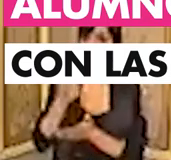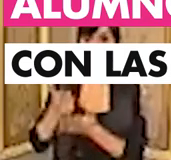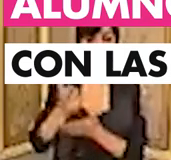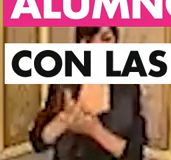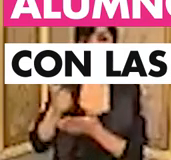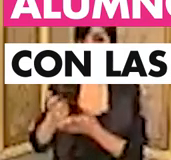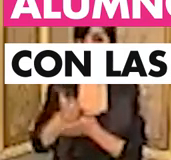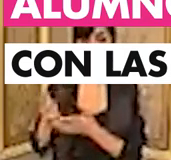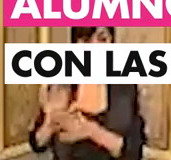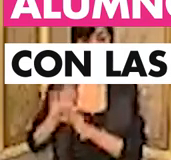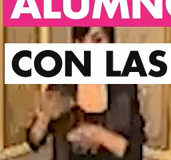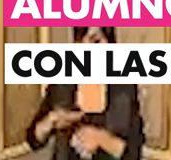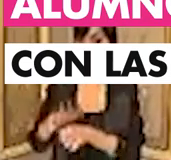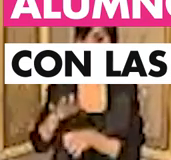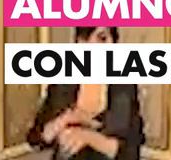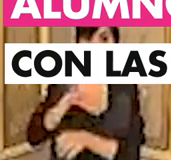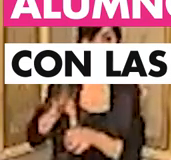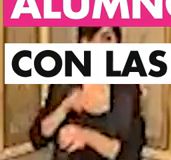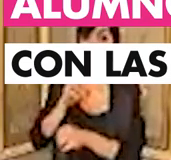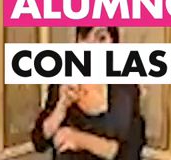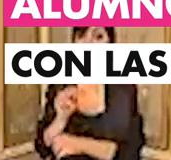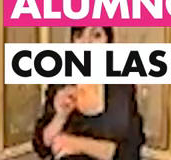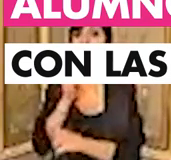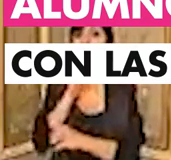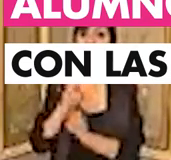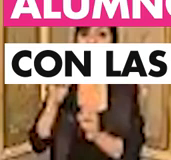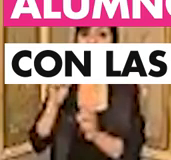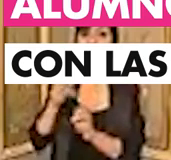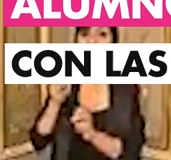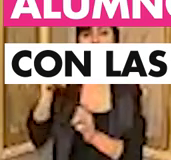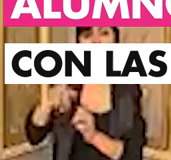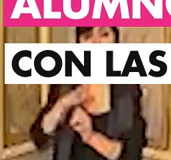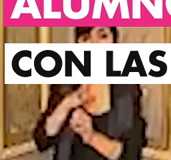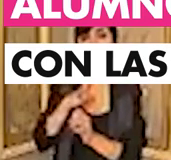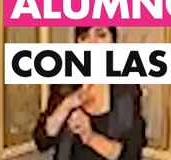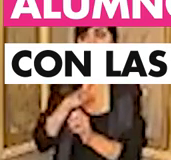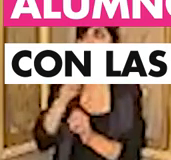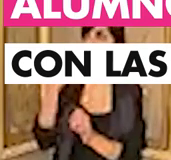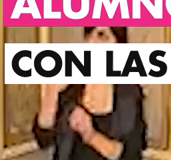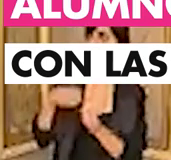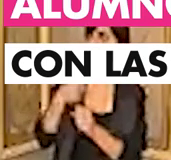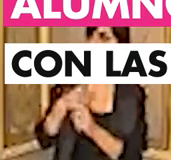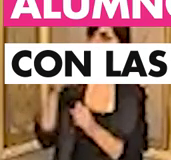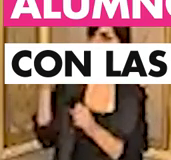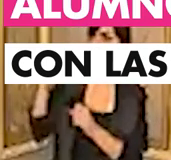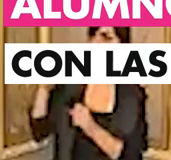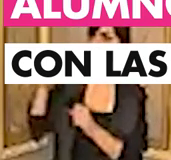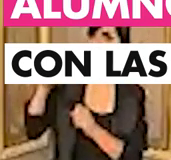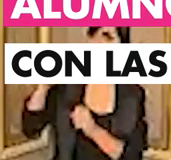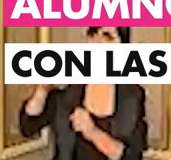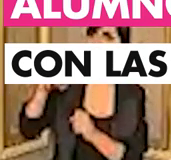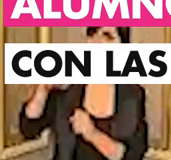reveló el encargado de despacho de la SEP en Puebla, José Luis Sorcia Ramírez, durante su comparecencia ante